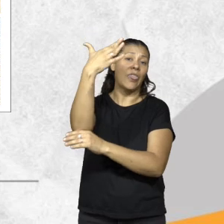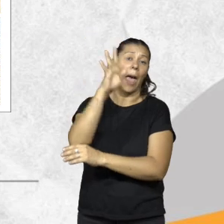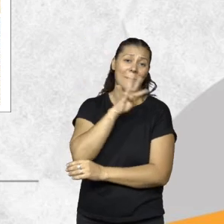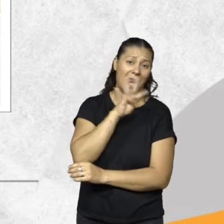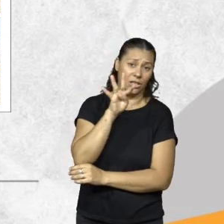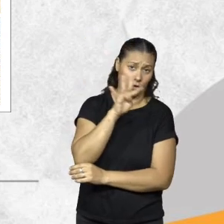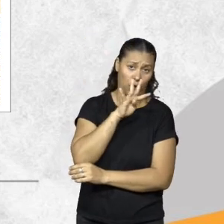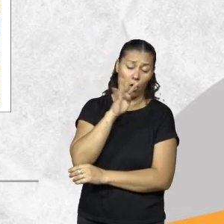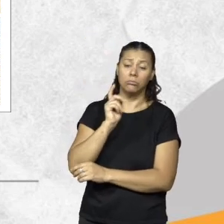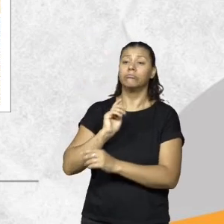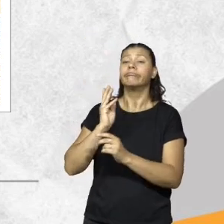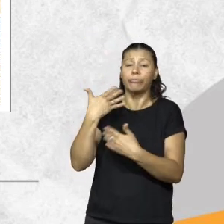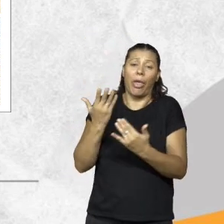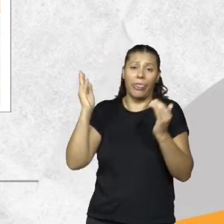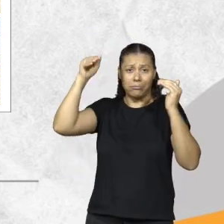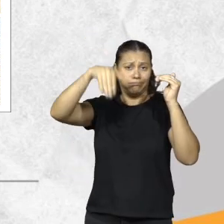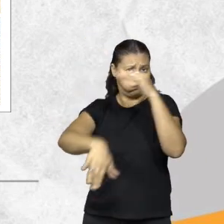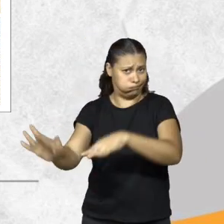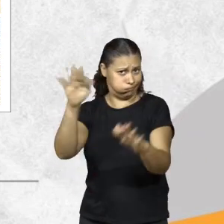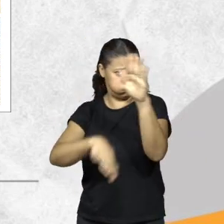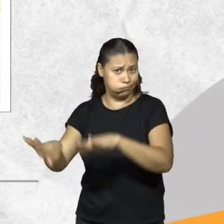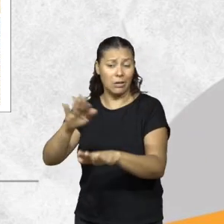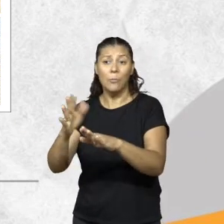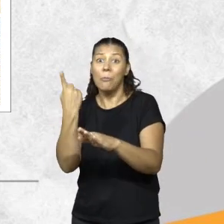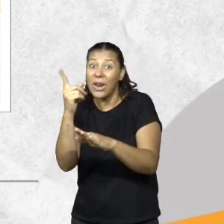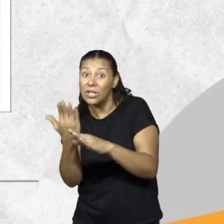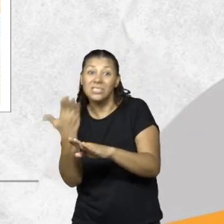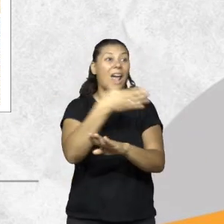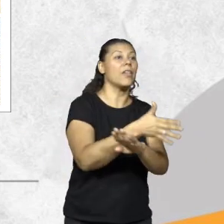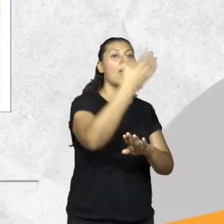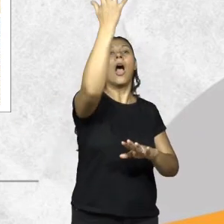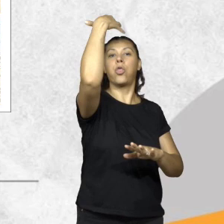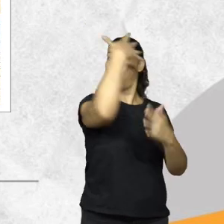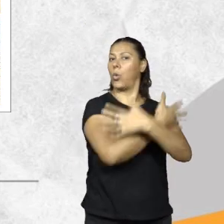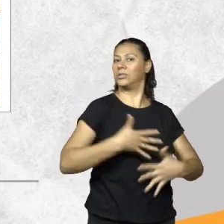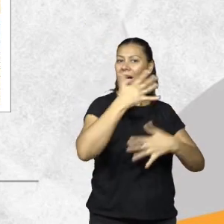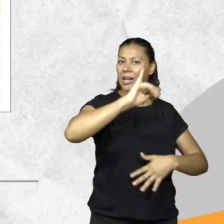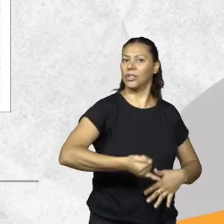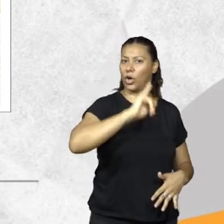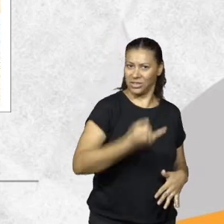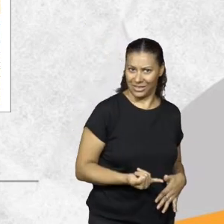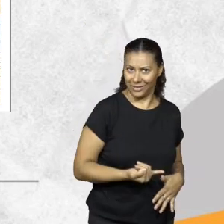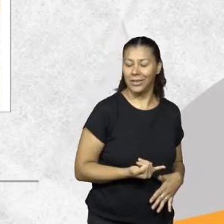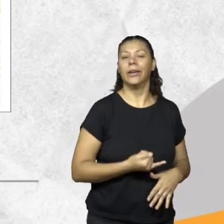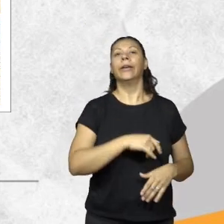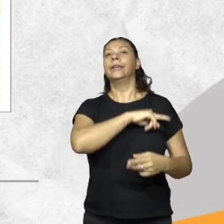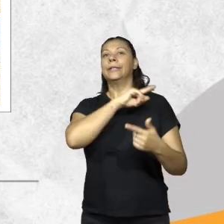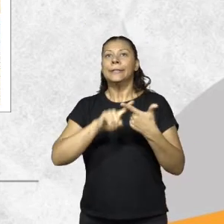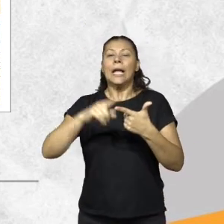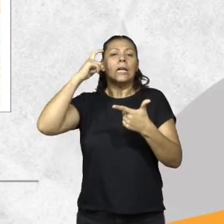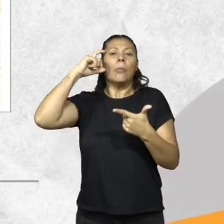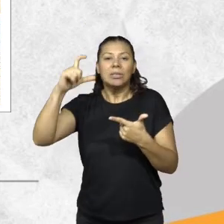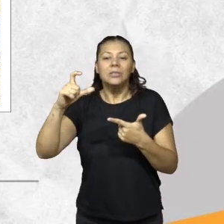la salida, donde han implementado la cartelería, empiezan a colocar la bandera sanitaria, capacitación